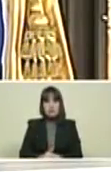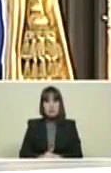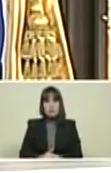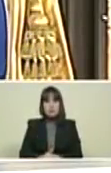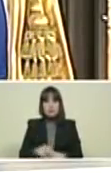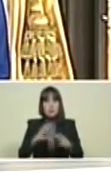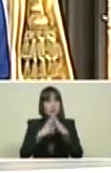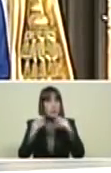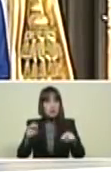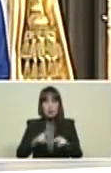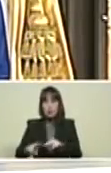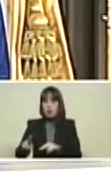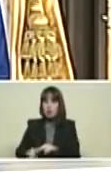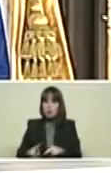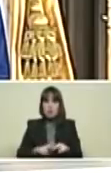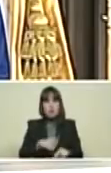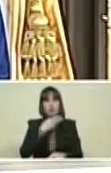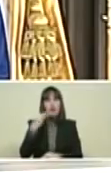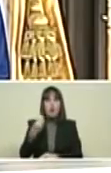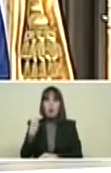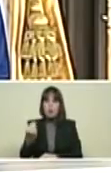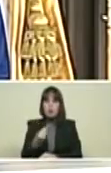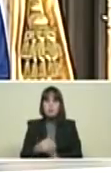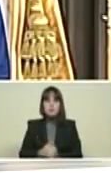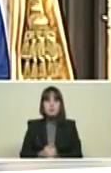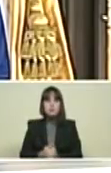niños, niñas y jóvenes.